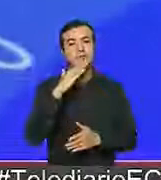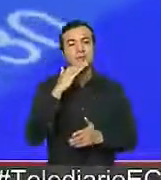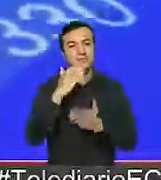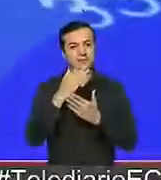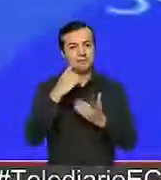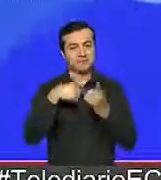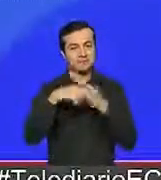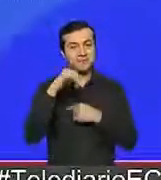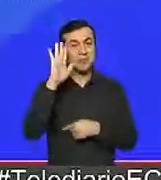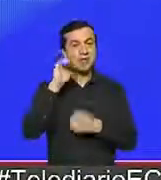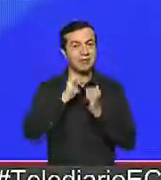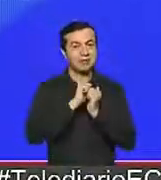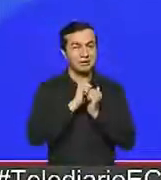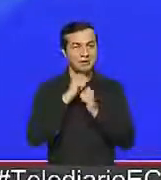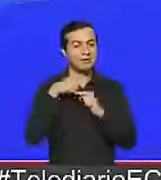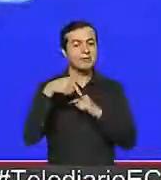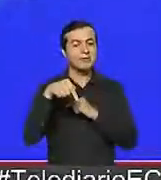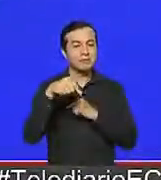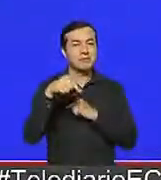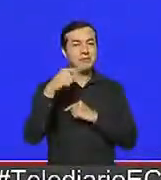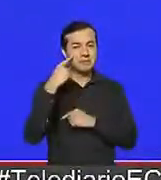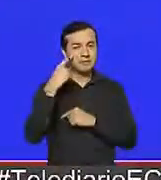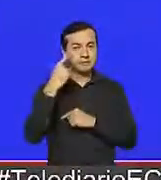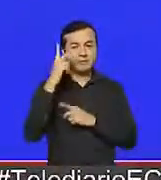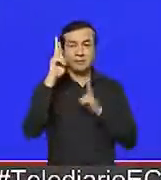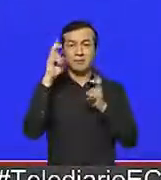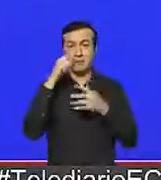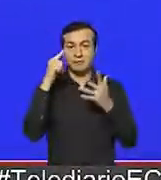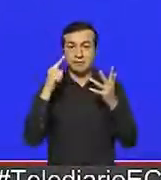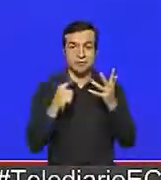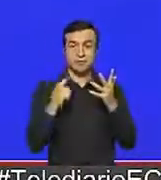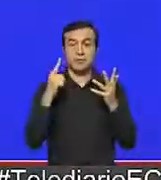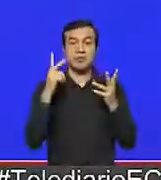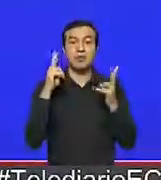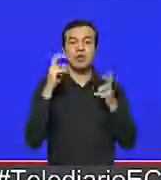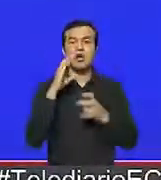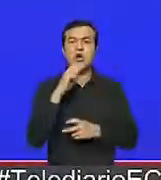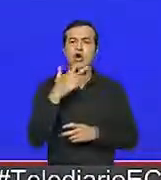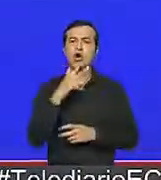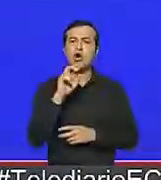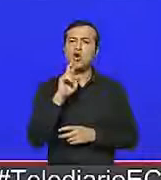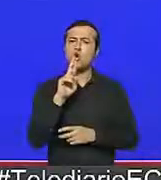viene su programa Más Cerca con Carla Larrea. Ella va a tratar hoy el síndrome de Crohn.